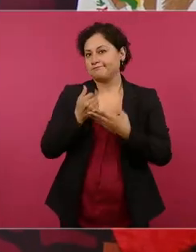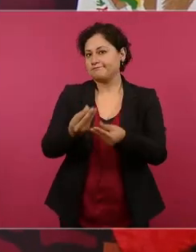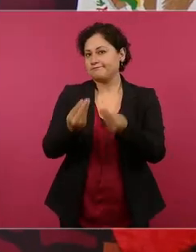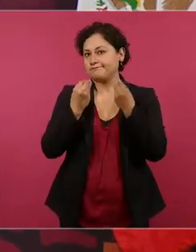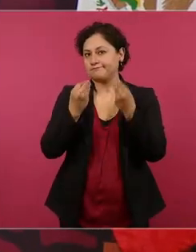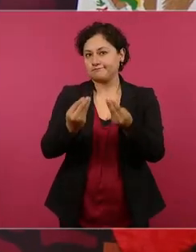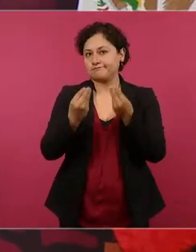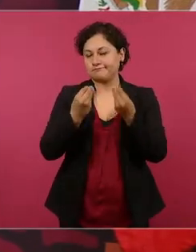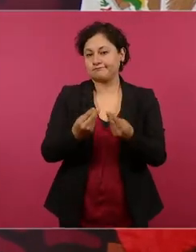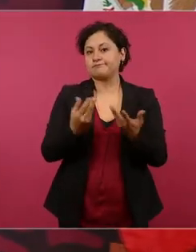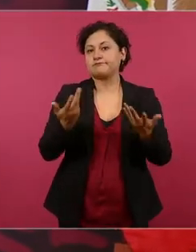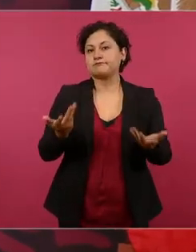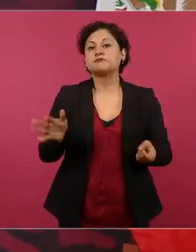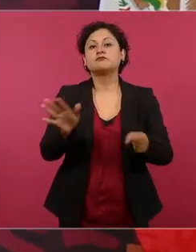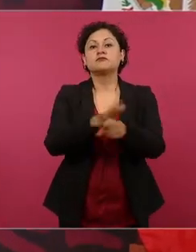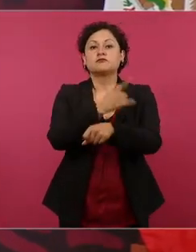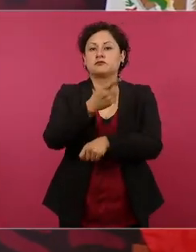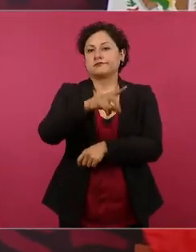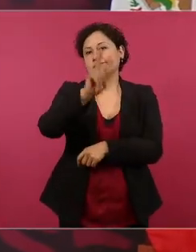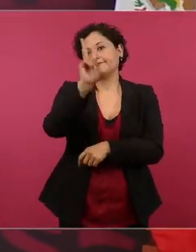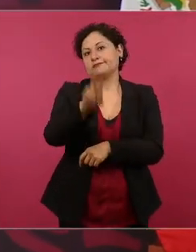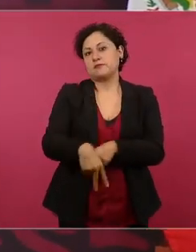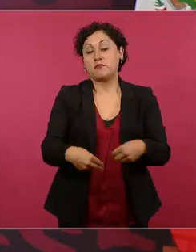hacer política